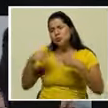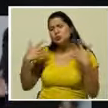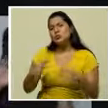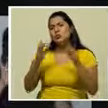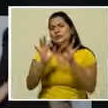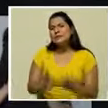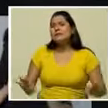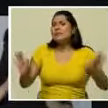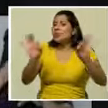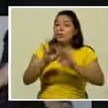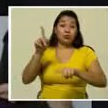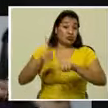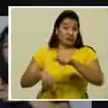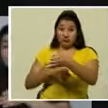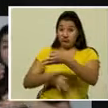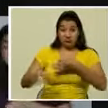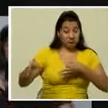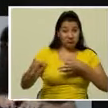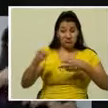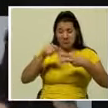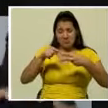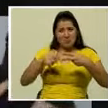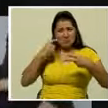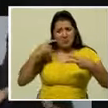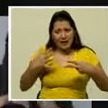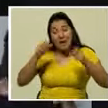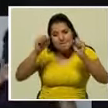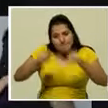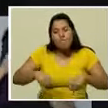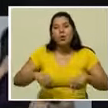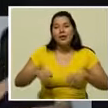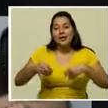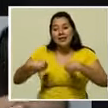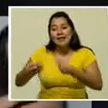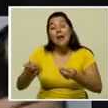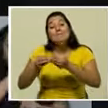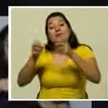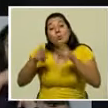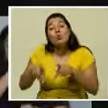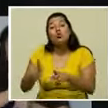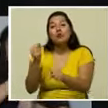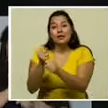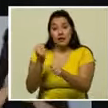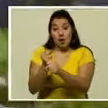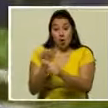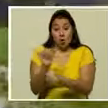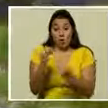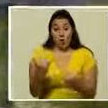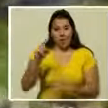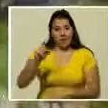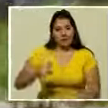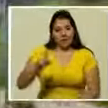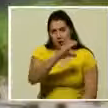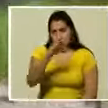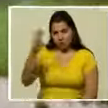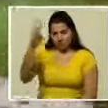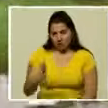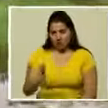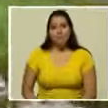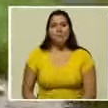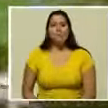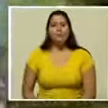e insustituibles para la recuperación y el empleo que necesita nuestro país. La inversión del